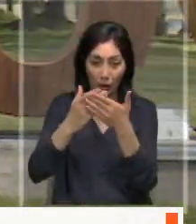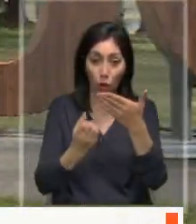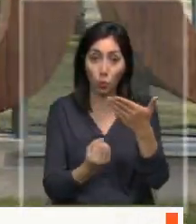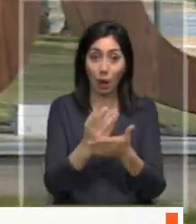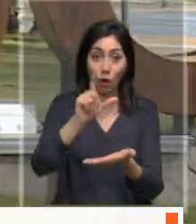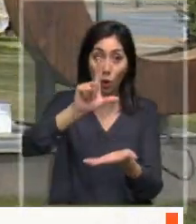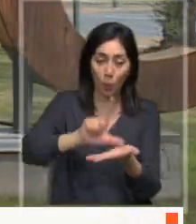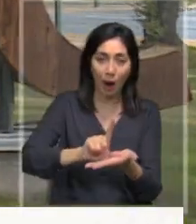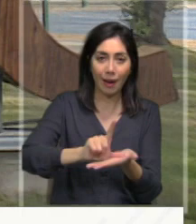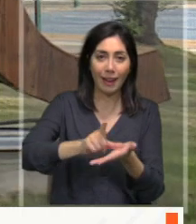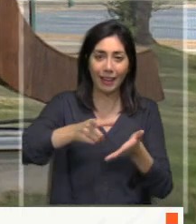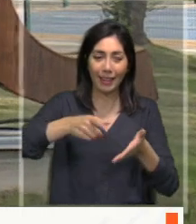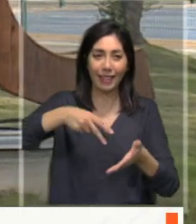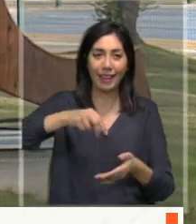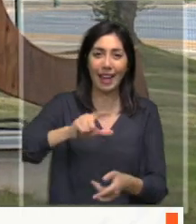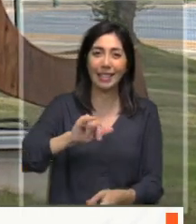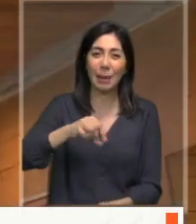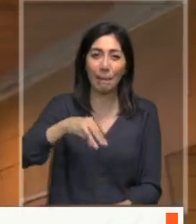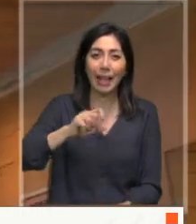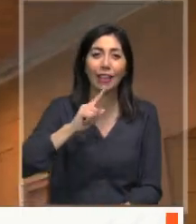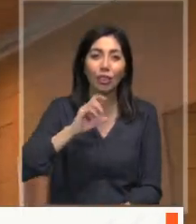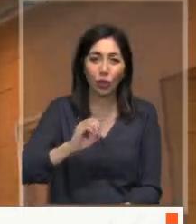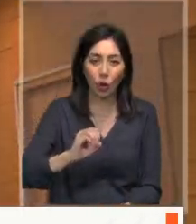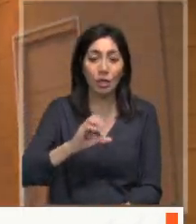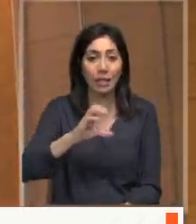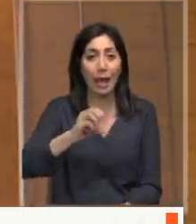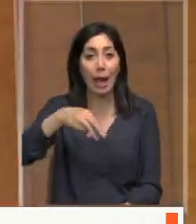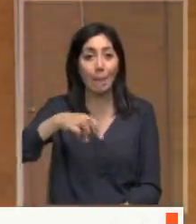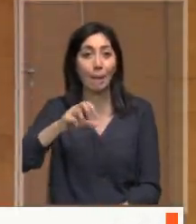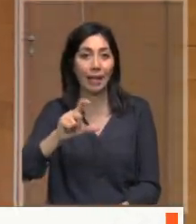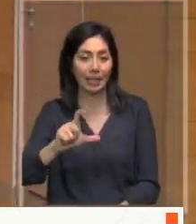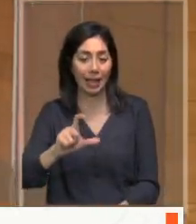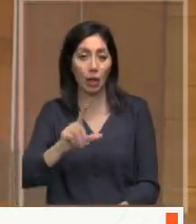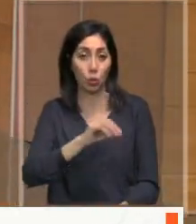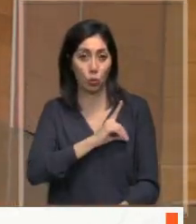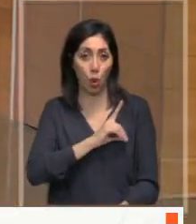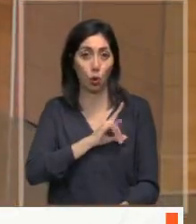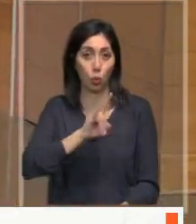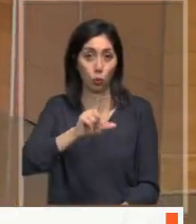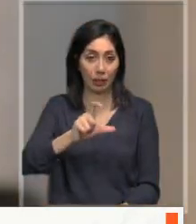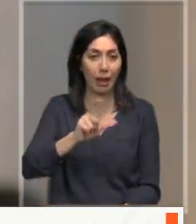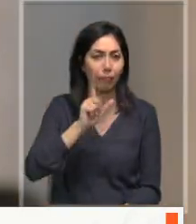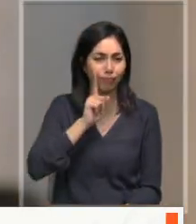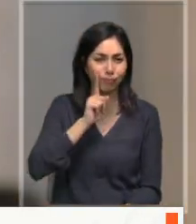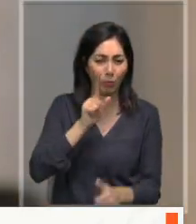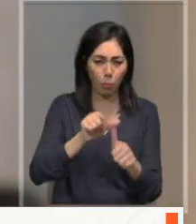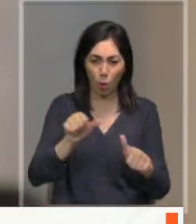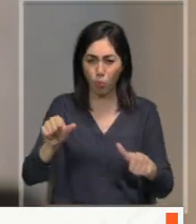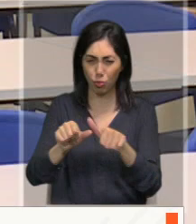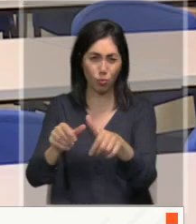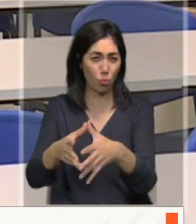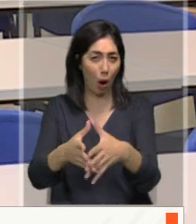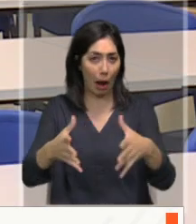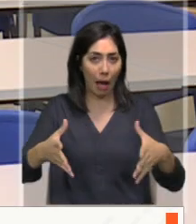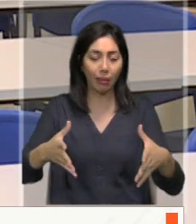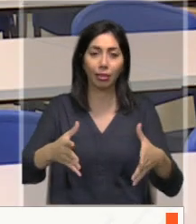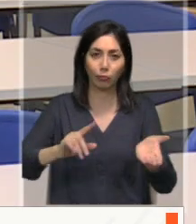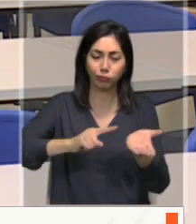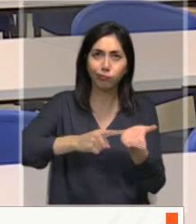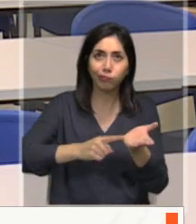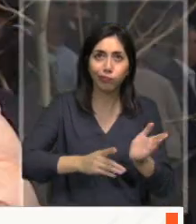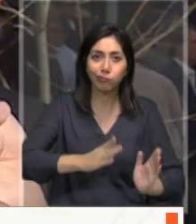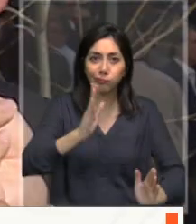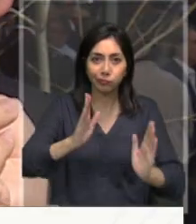Nacimiento CMPC Duoc UC cuenta con más de 3.500 metros cuadrados de instalaciones de última generación.